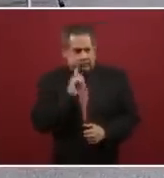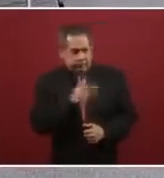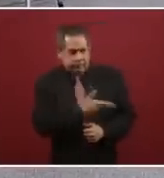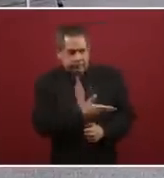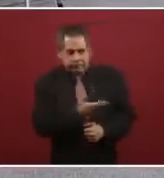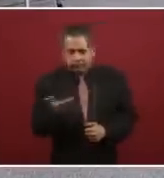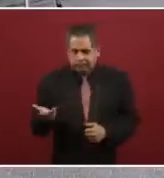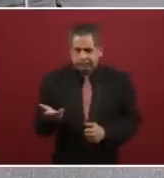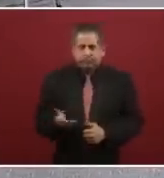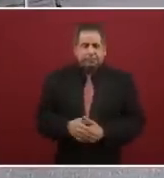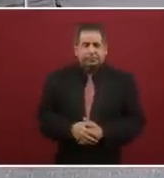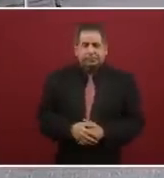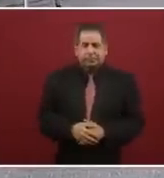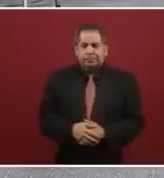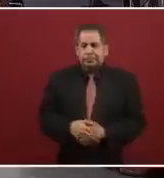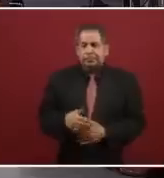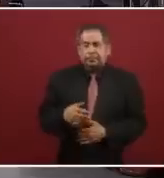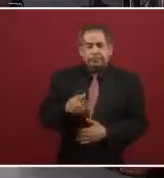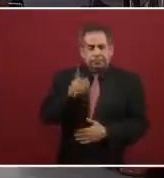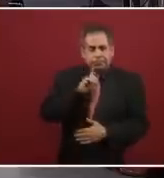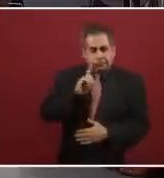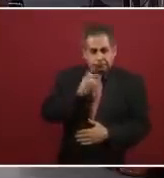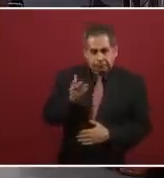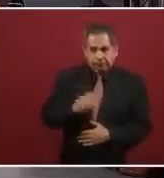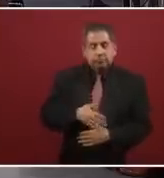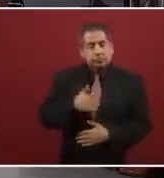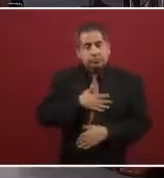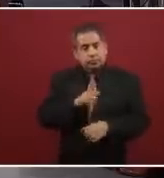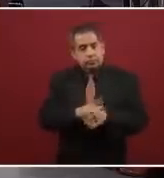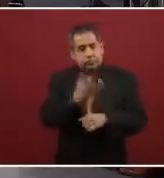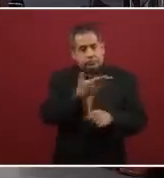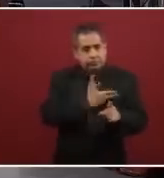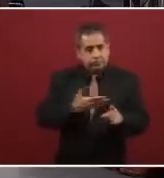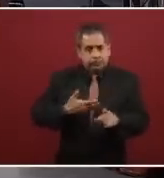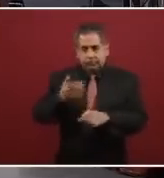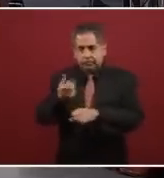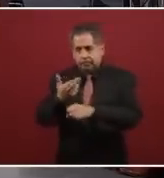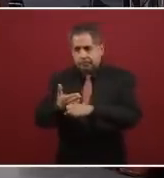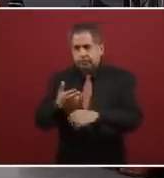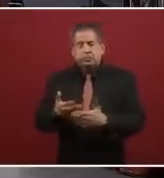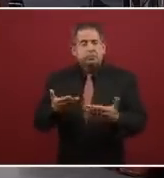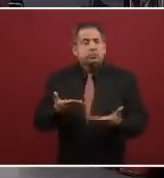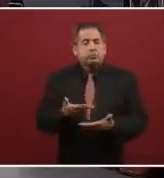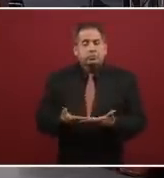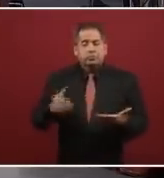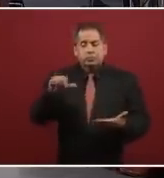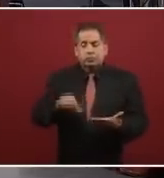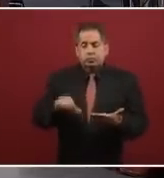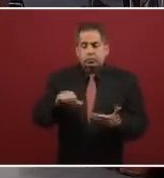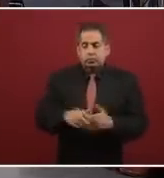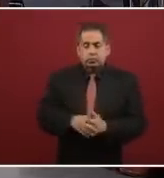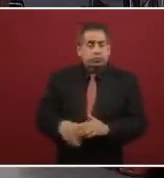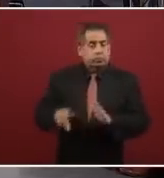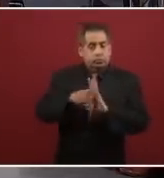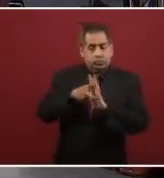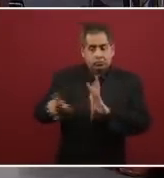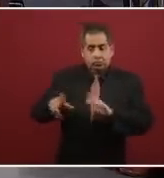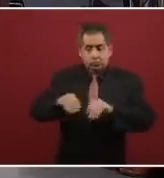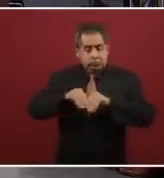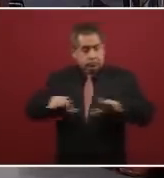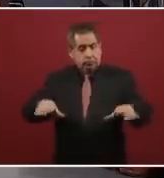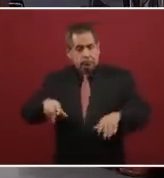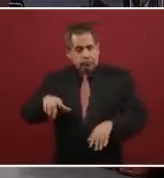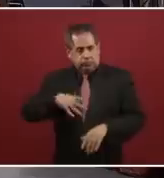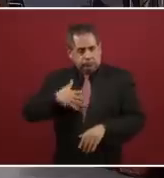Buenos días, presidente y secretaria. Preguntarle, el día de hoy en nuestro periódico damos a